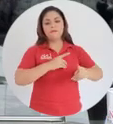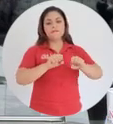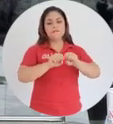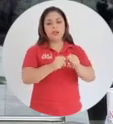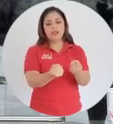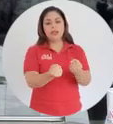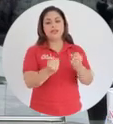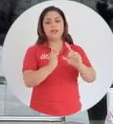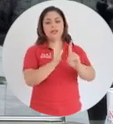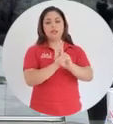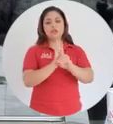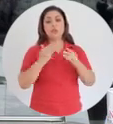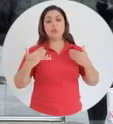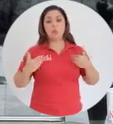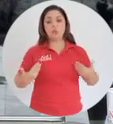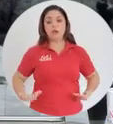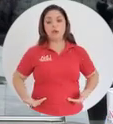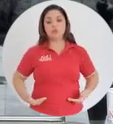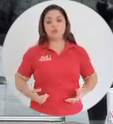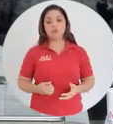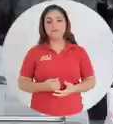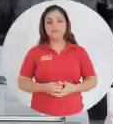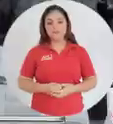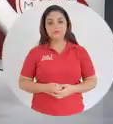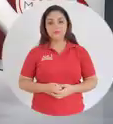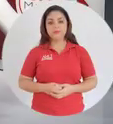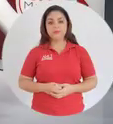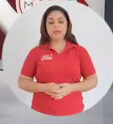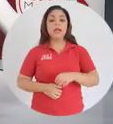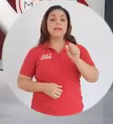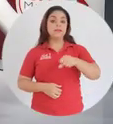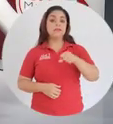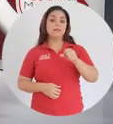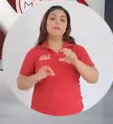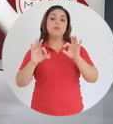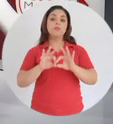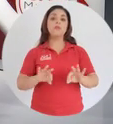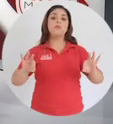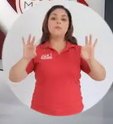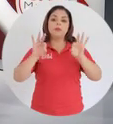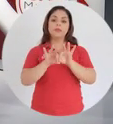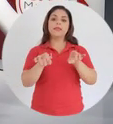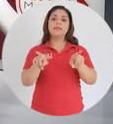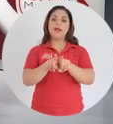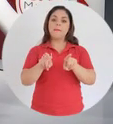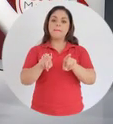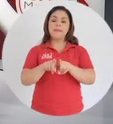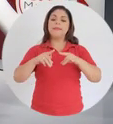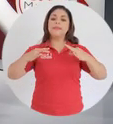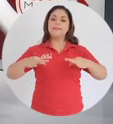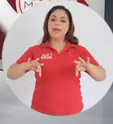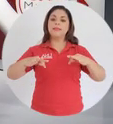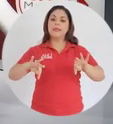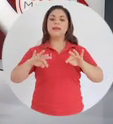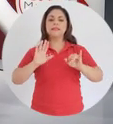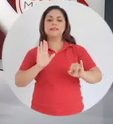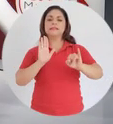de los derechos humanos en la región. Sí, bueno, ahí es muy importante también pues tratar